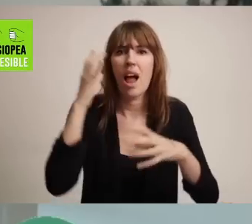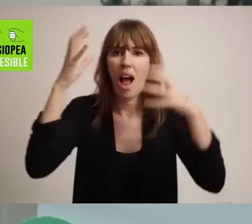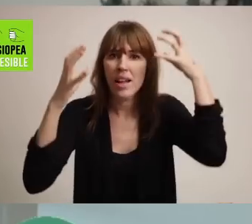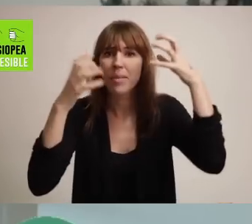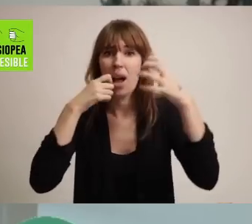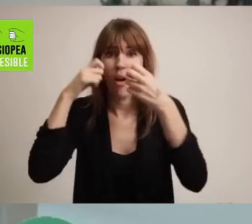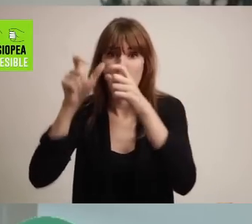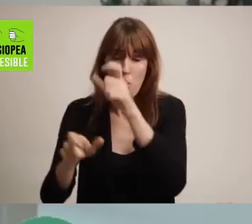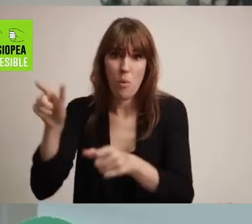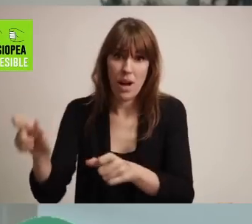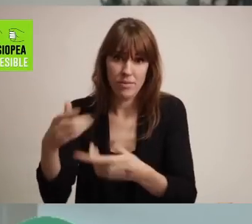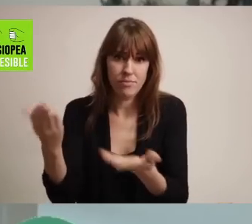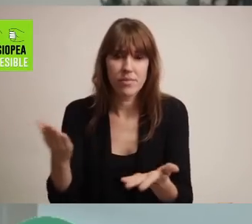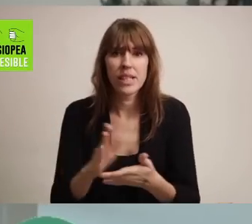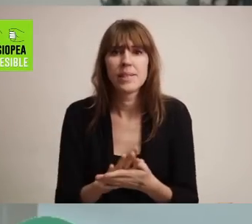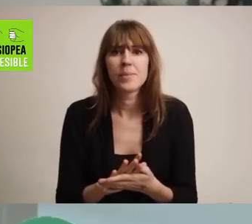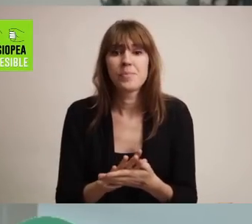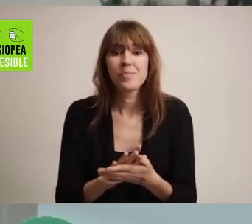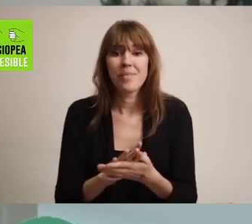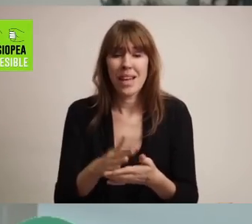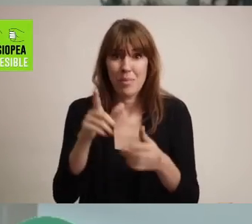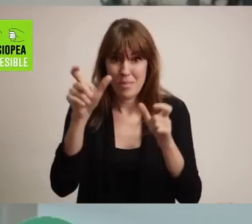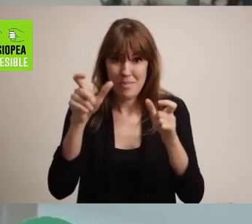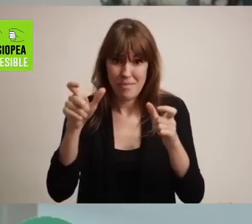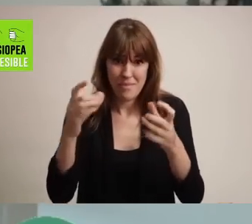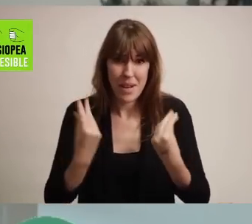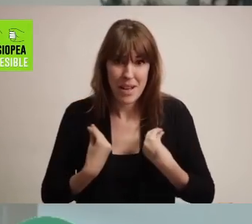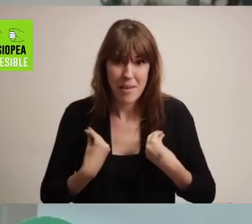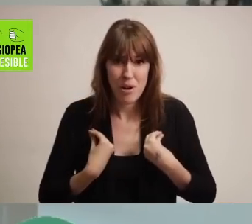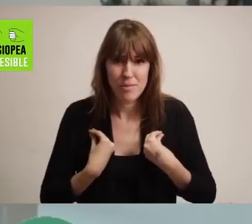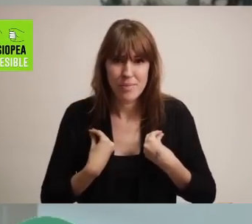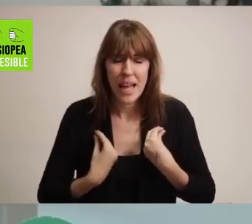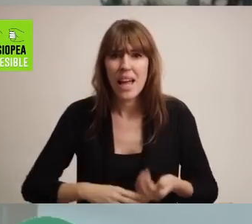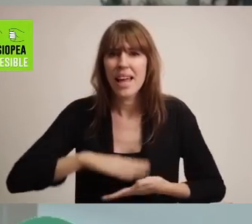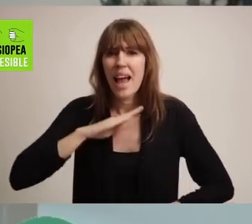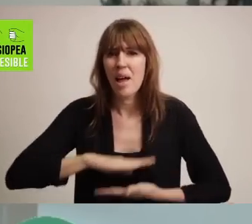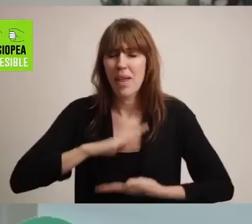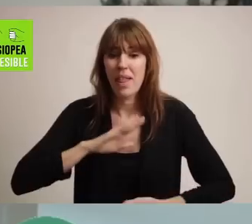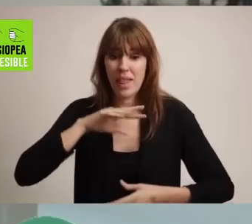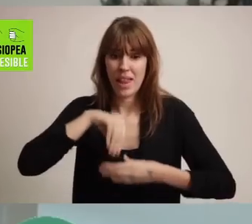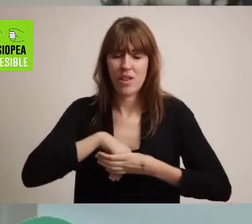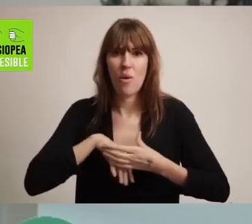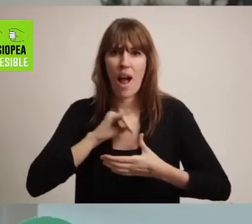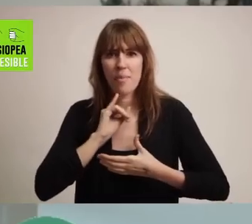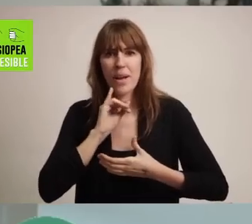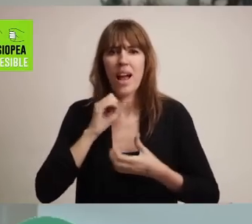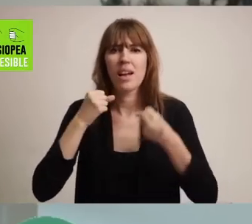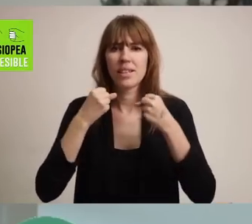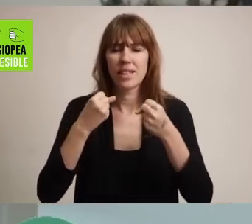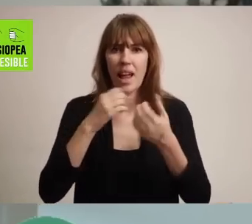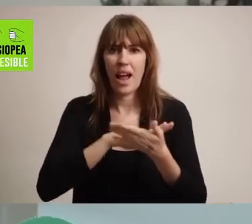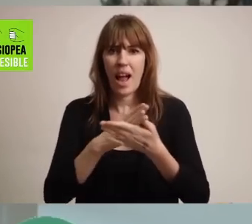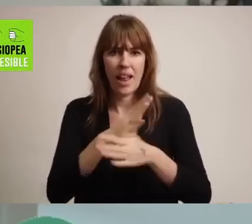un humano, el ser vivo tiene una capacidad innata de canalizar la energía. ¿Y esto por qué